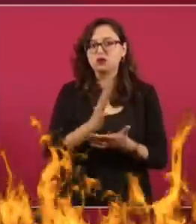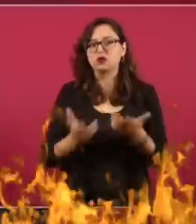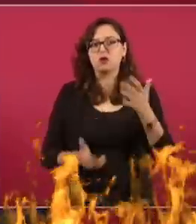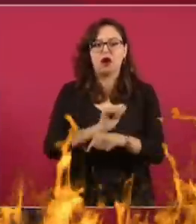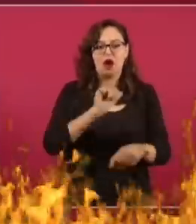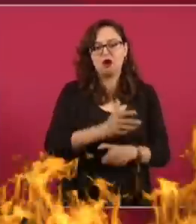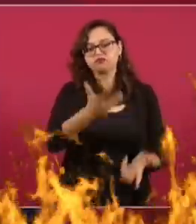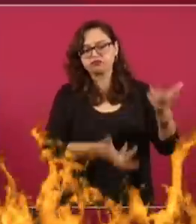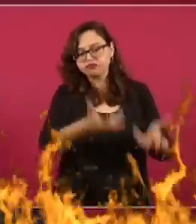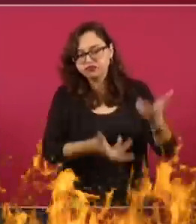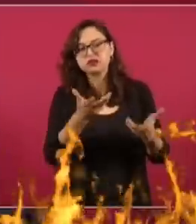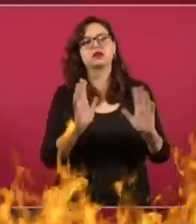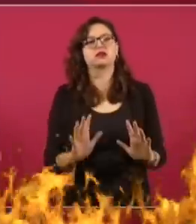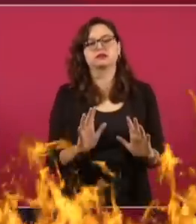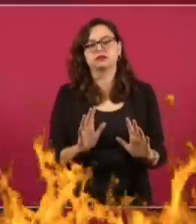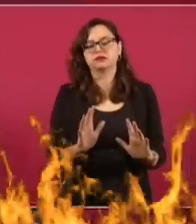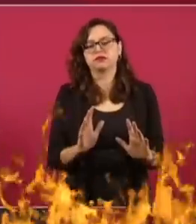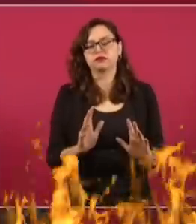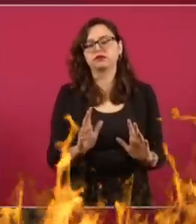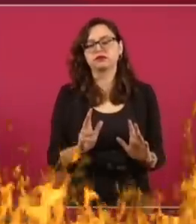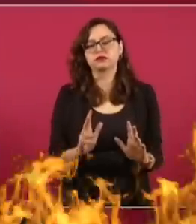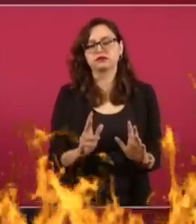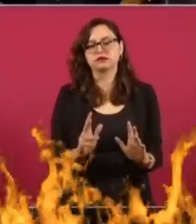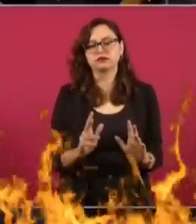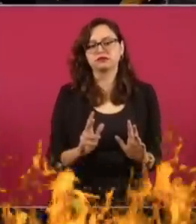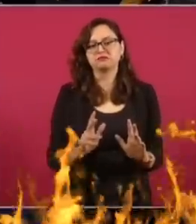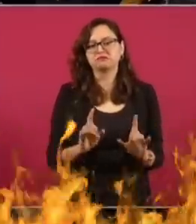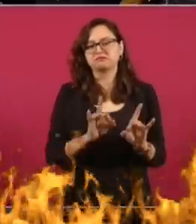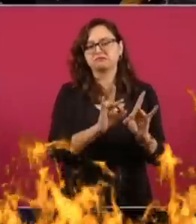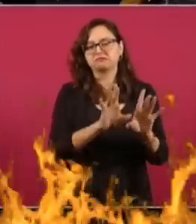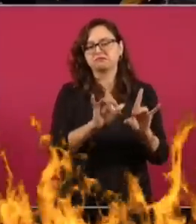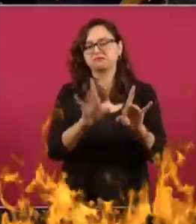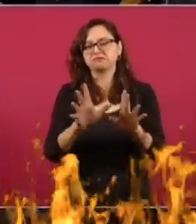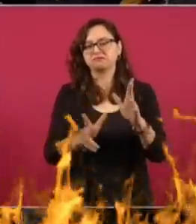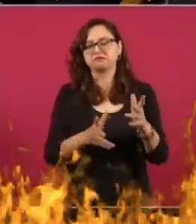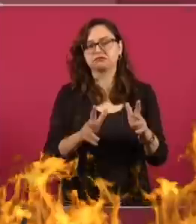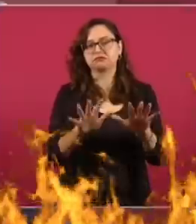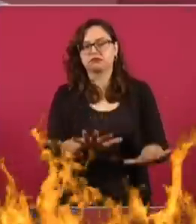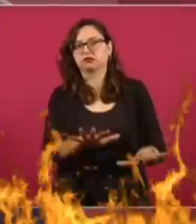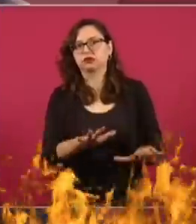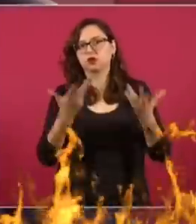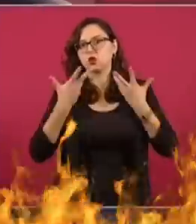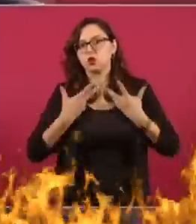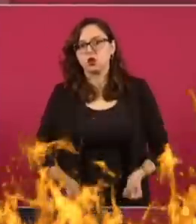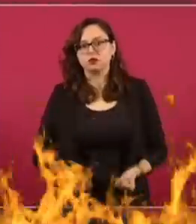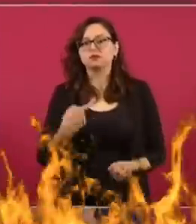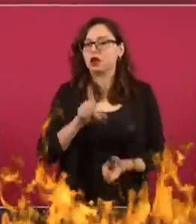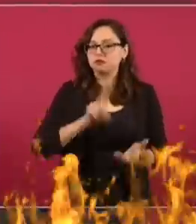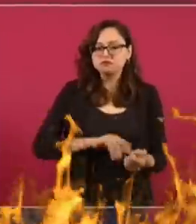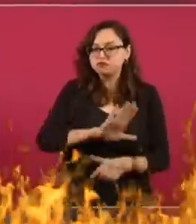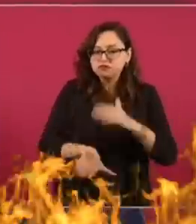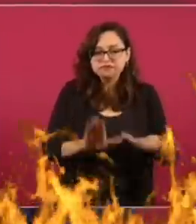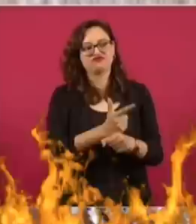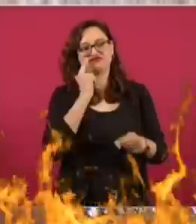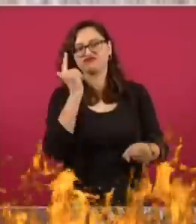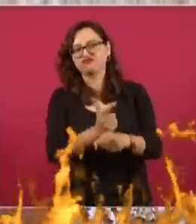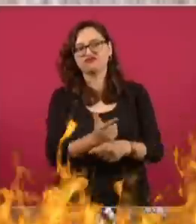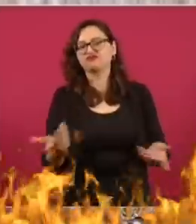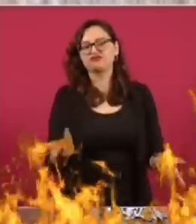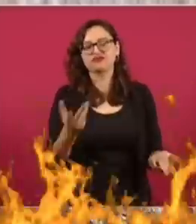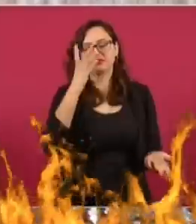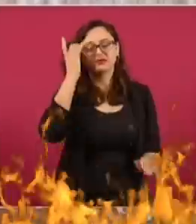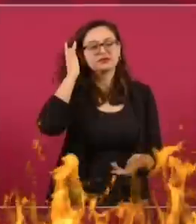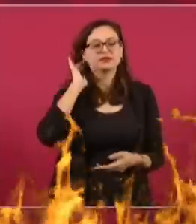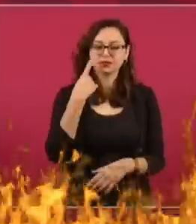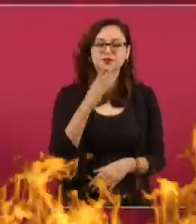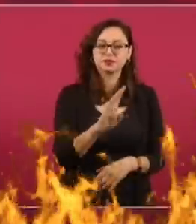o sea, quema de vehículos y otras actividades que afortunadamente no significaron la pérdida de vidas humanas.